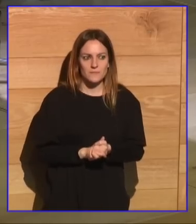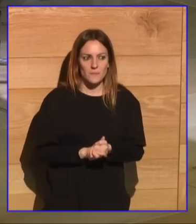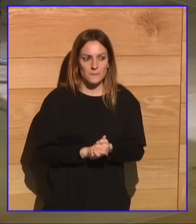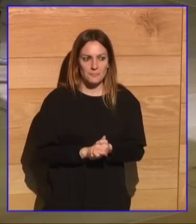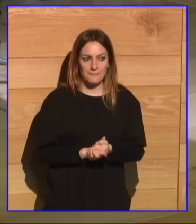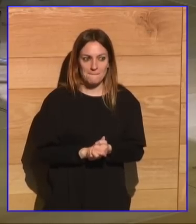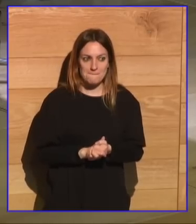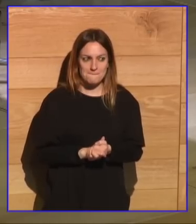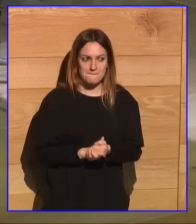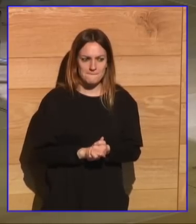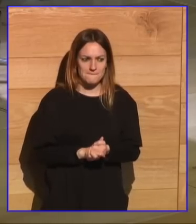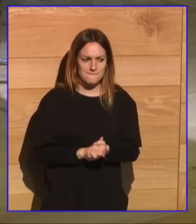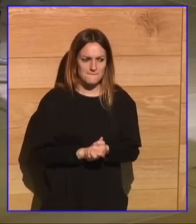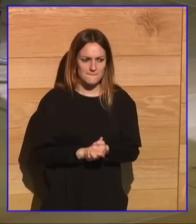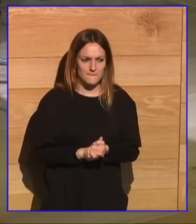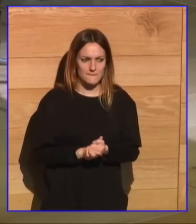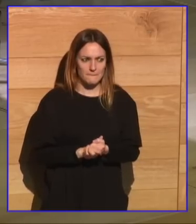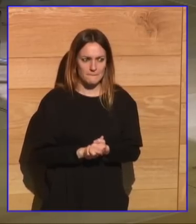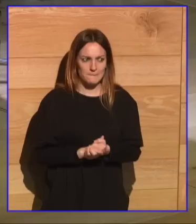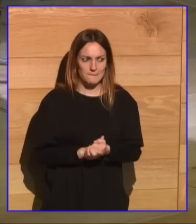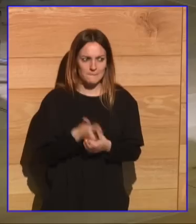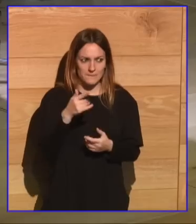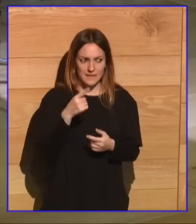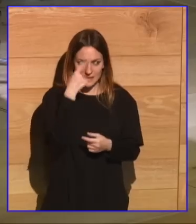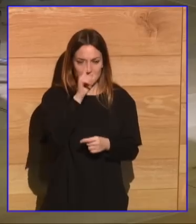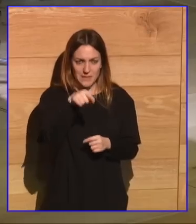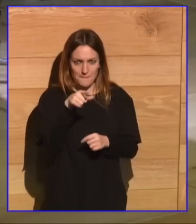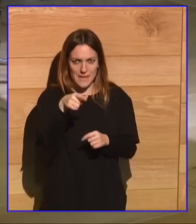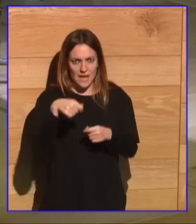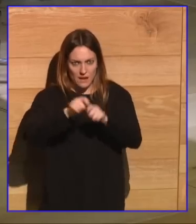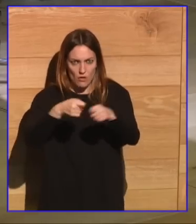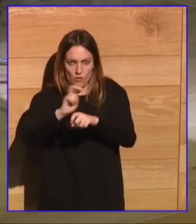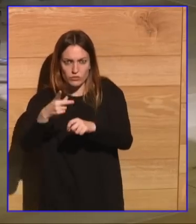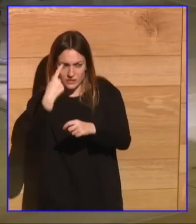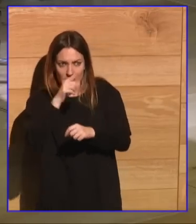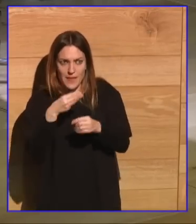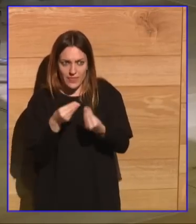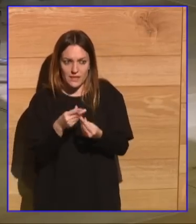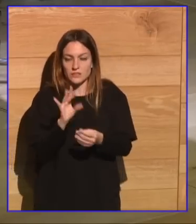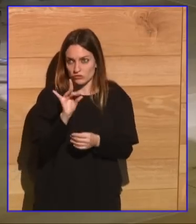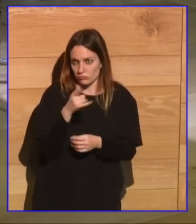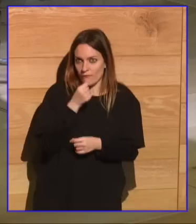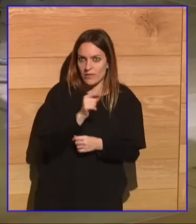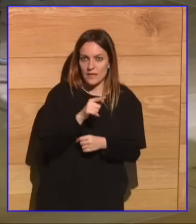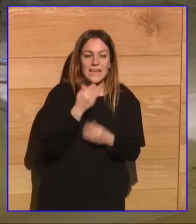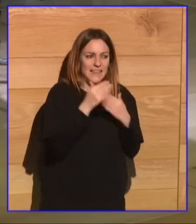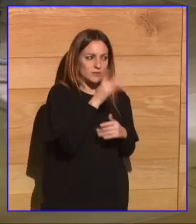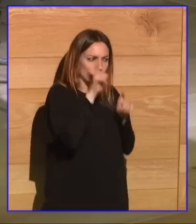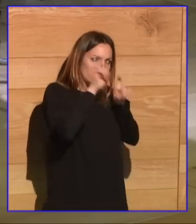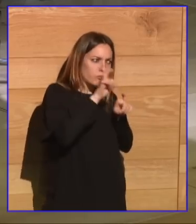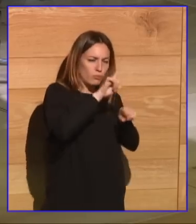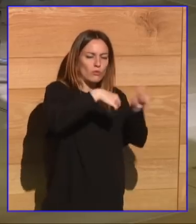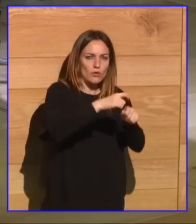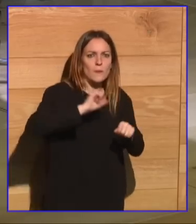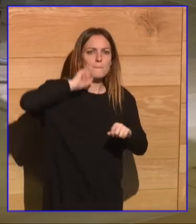castores. Gracias. ¿Y sabes hacer también las de guías? ¿Sabes hacerlo? Sí, claro, pero es muy fácil. Gracias por educar en el ahorcamiento, pero vamos a